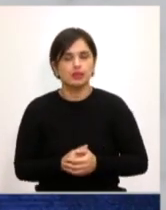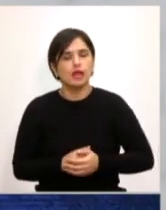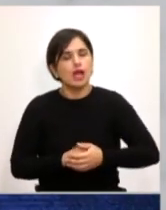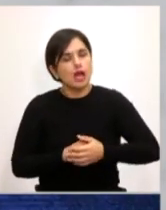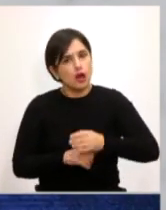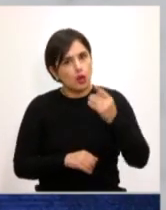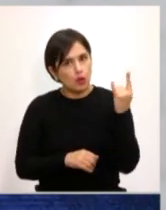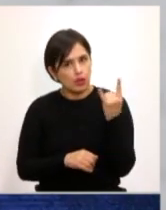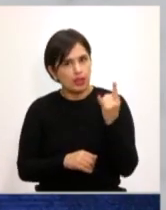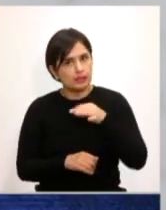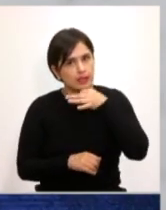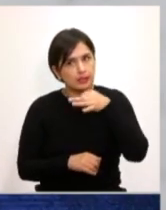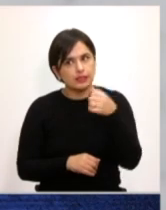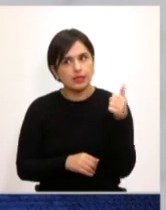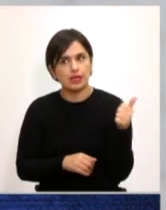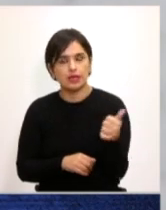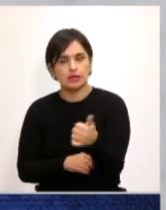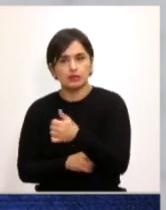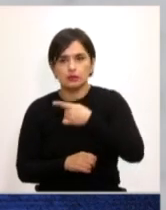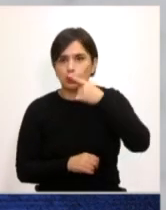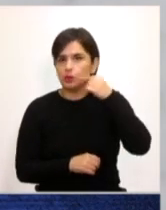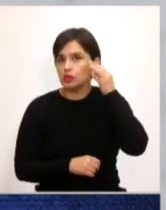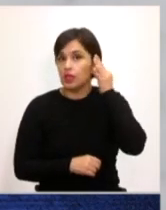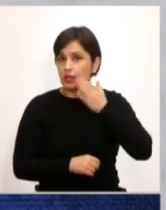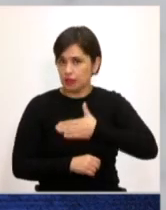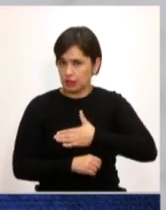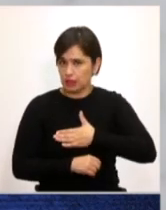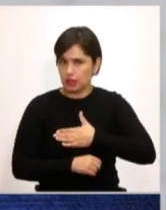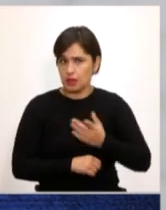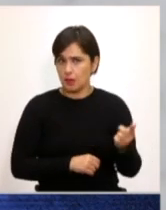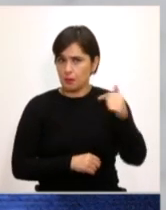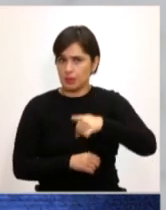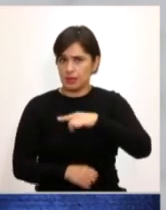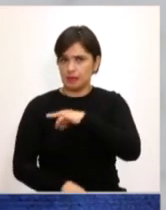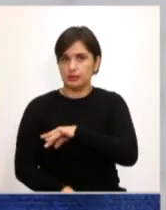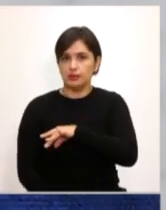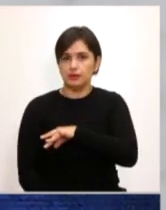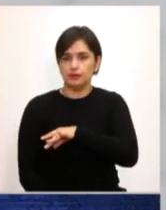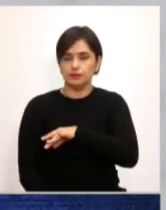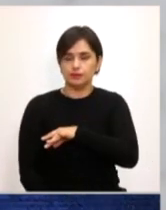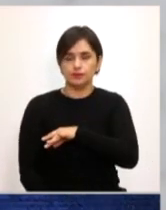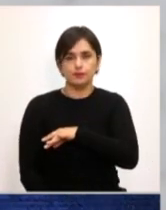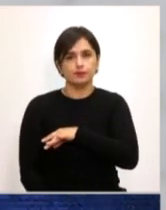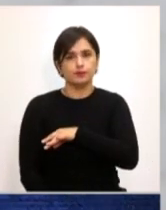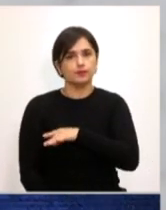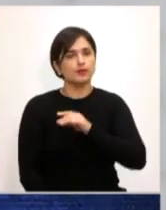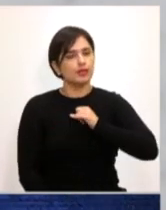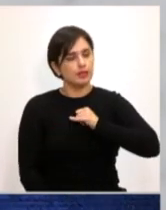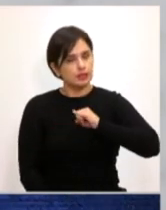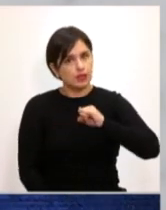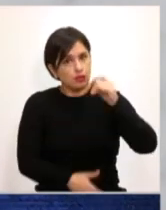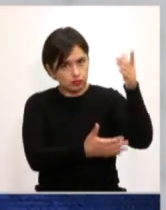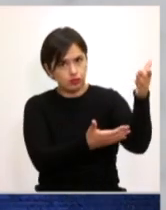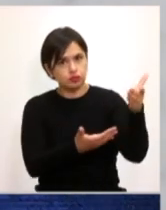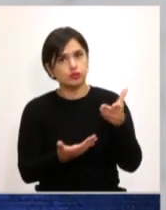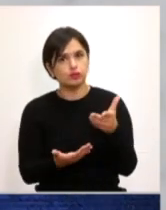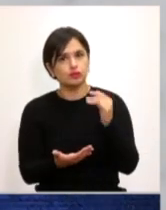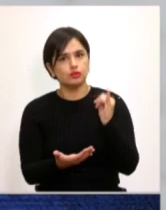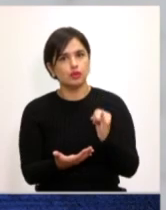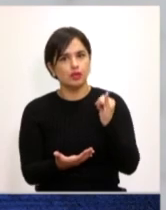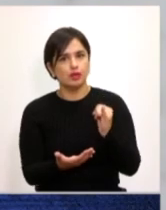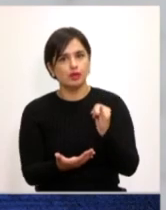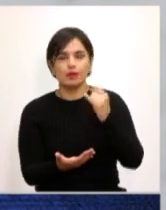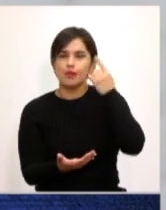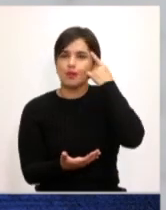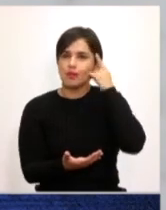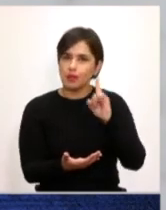urgencia de decirle a todas y todos los que quieran venir a nuestro país que siempre serán bienvenidos en la